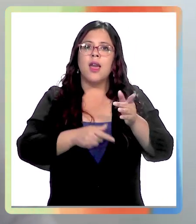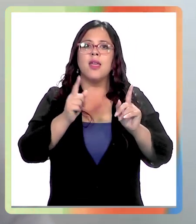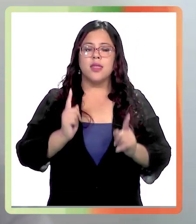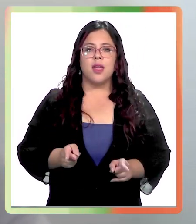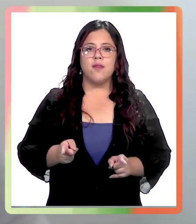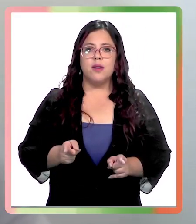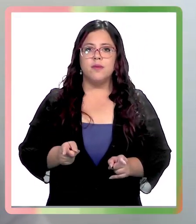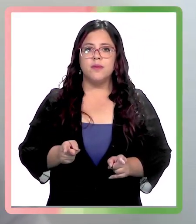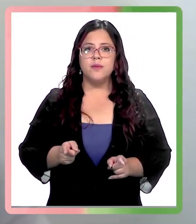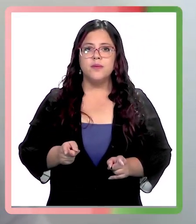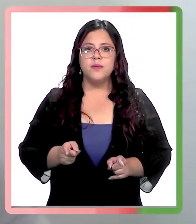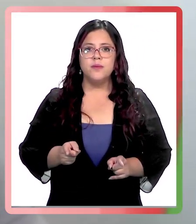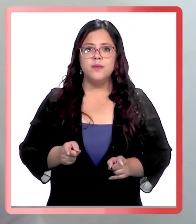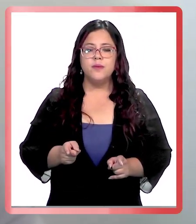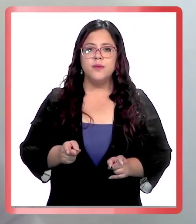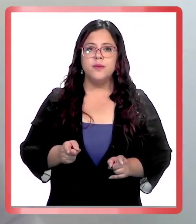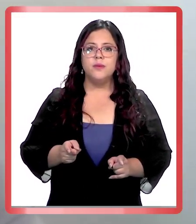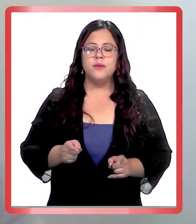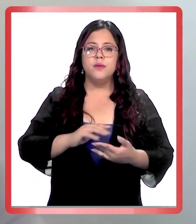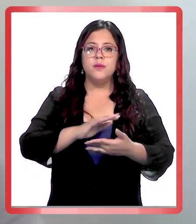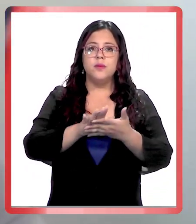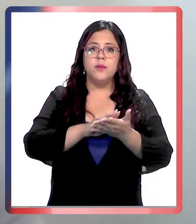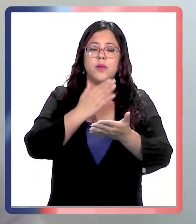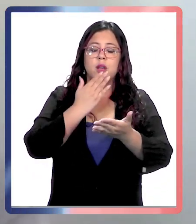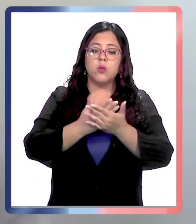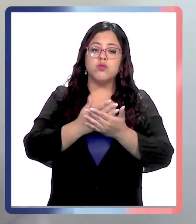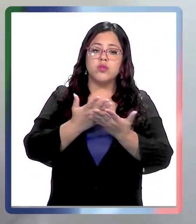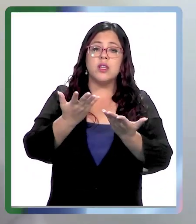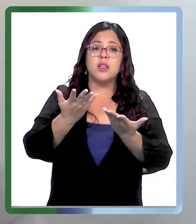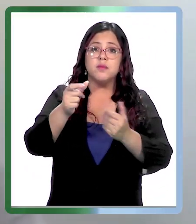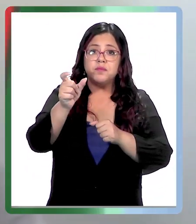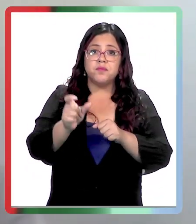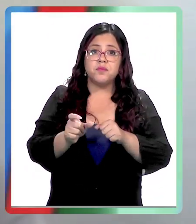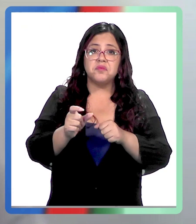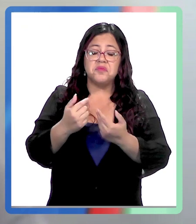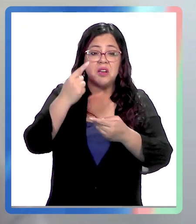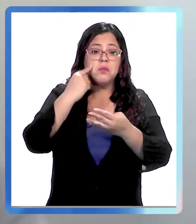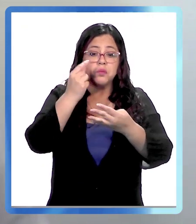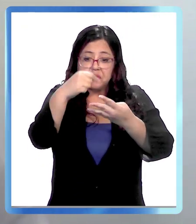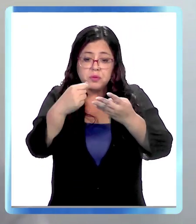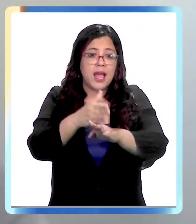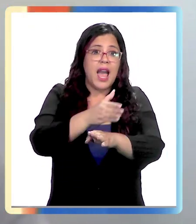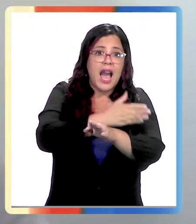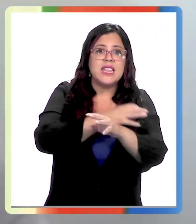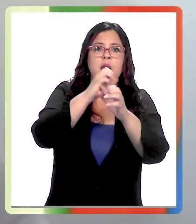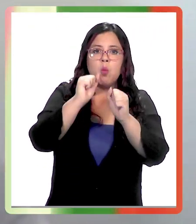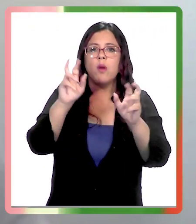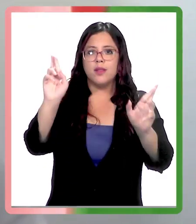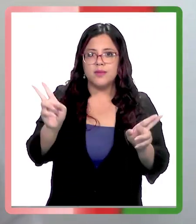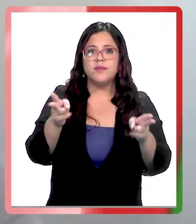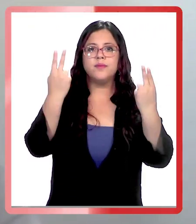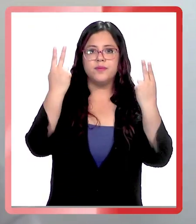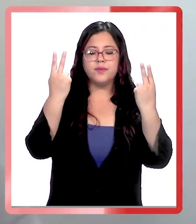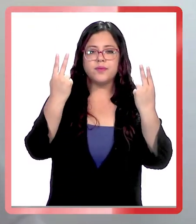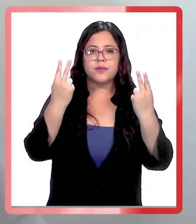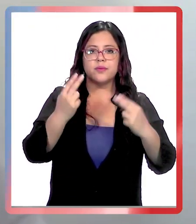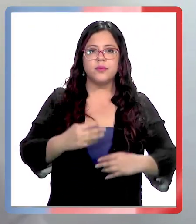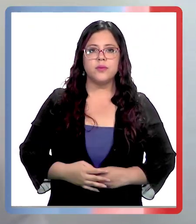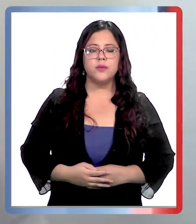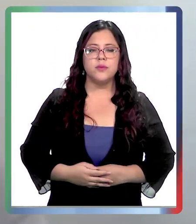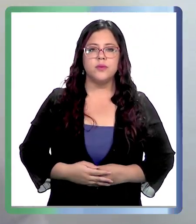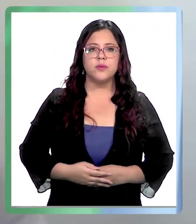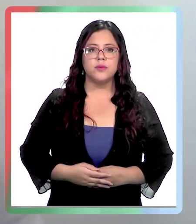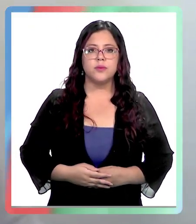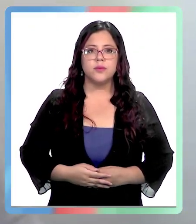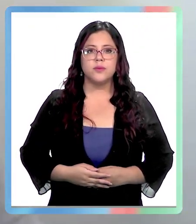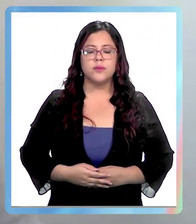distinto. En cáncer de colon el tratamiento base es la cirugía, que en los estados precoces puede